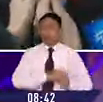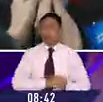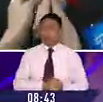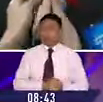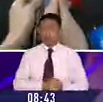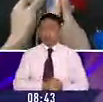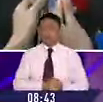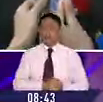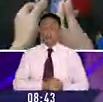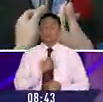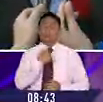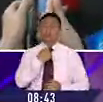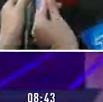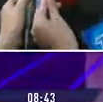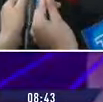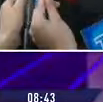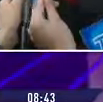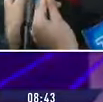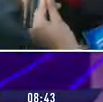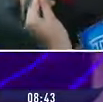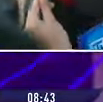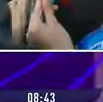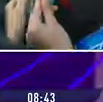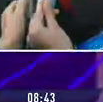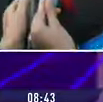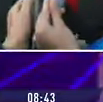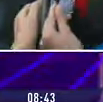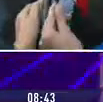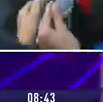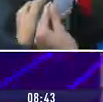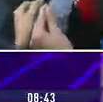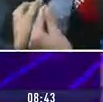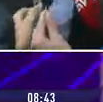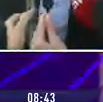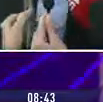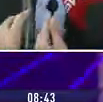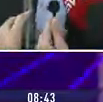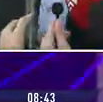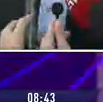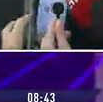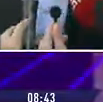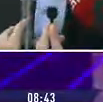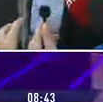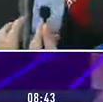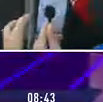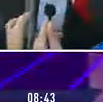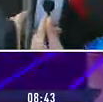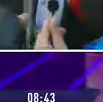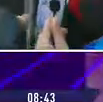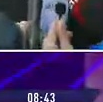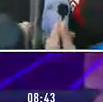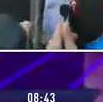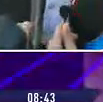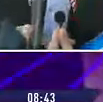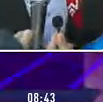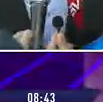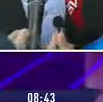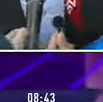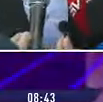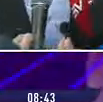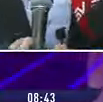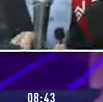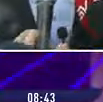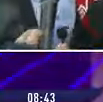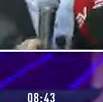sí vamos a dar las facilidades es para lo que los exasambleístas, a través de una persona de su equipo de confianza, retire sus bienes, como es